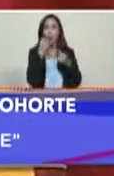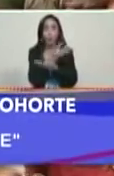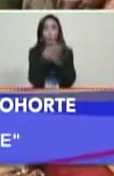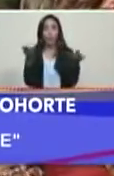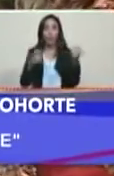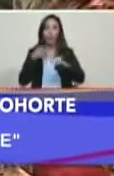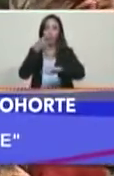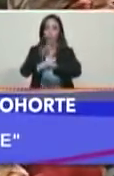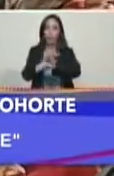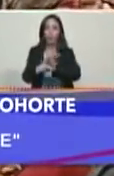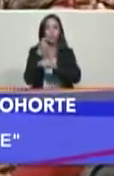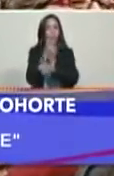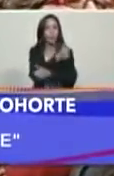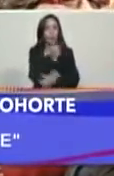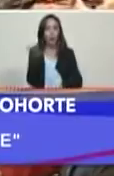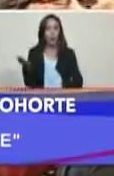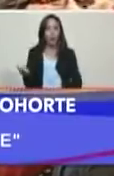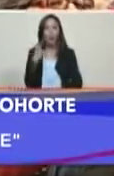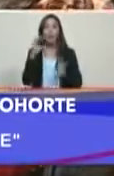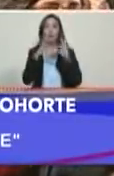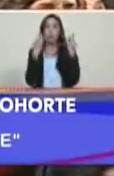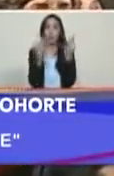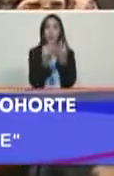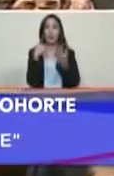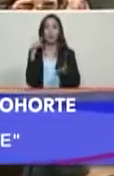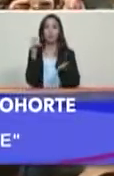graduando y familiares